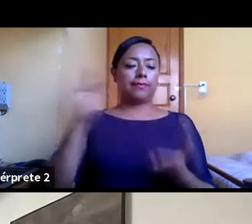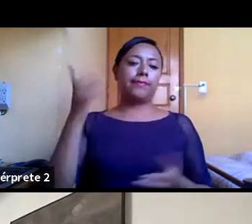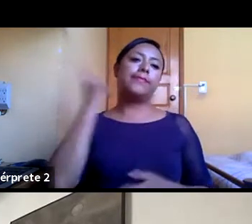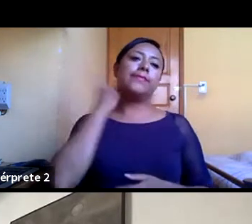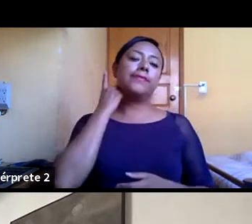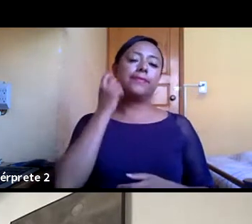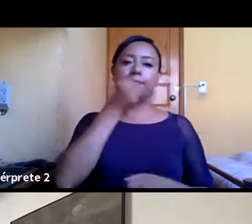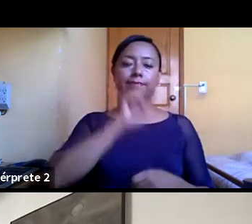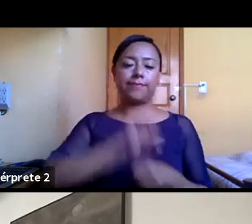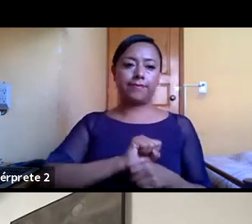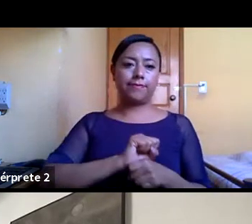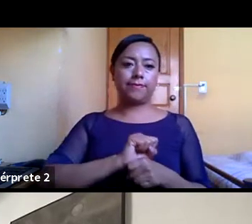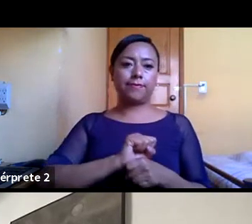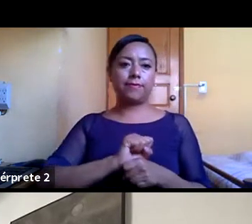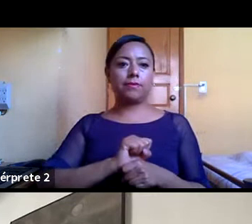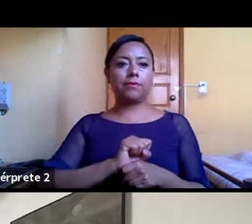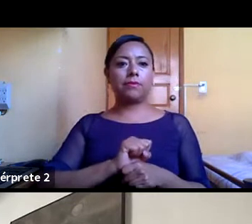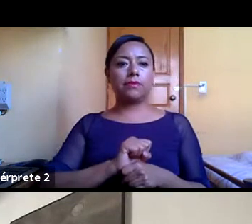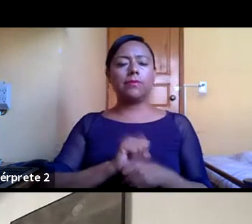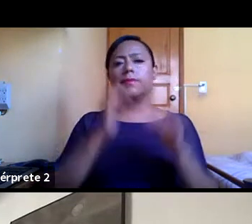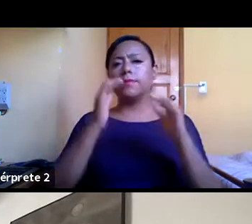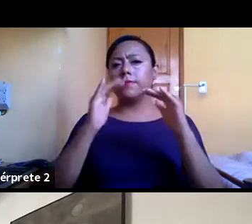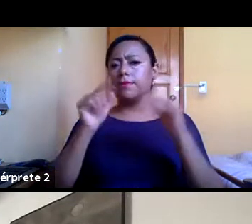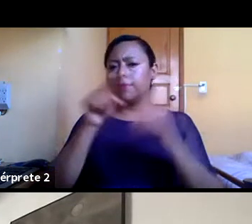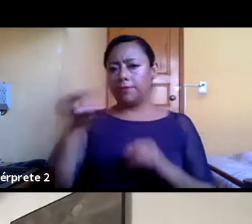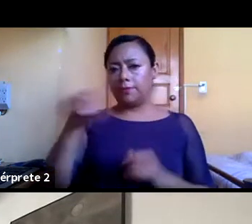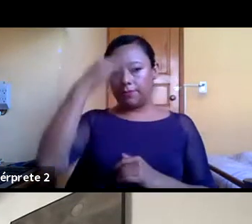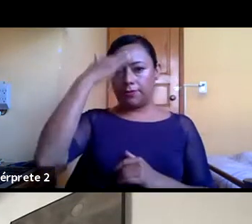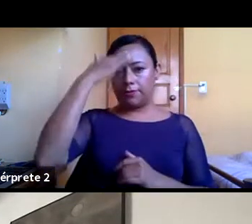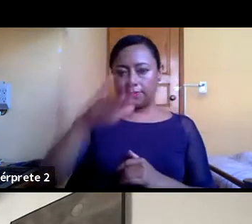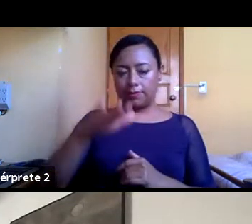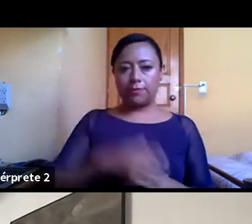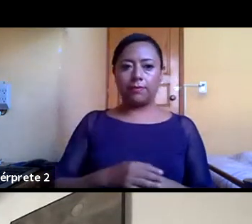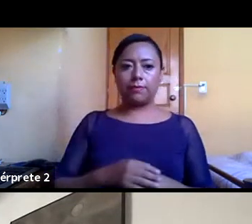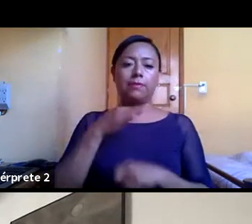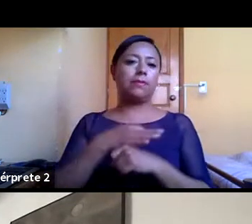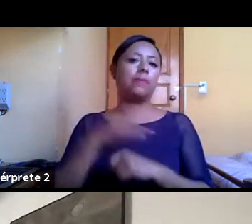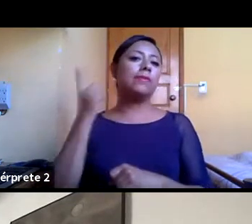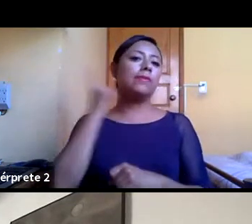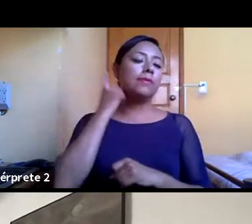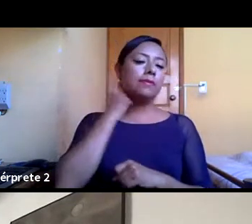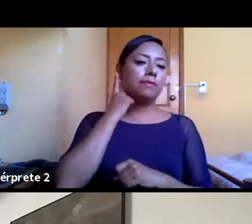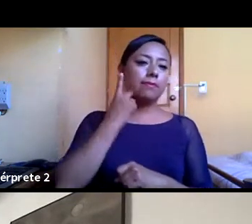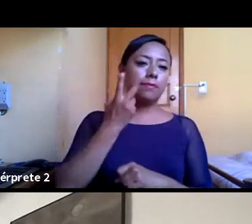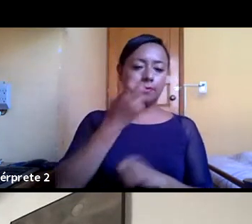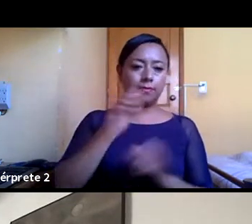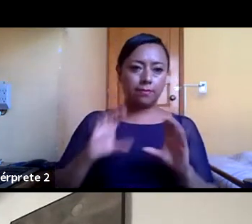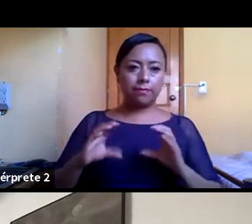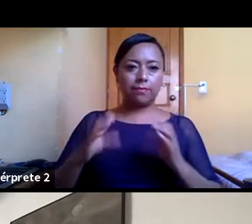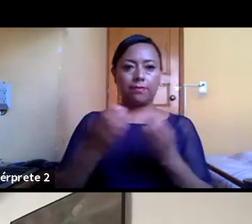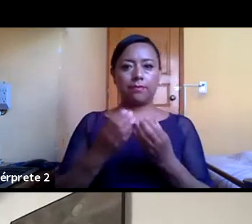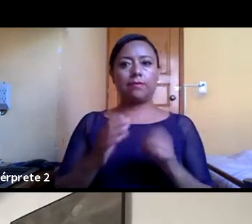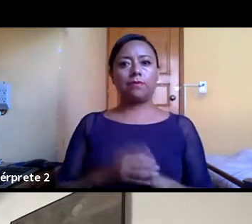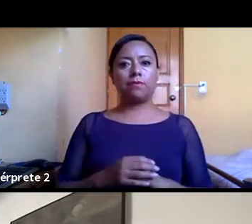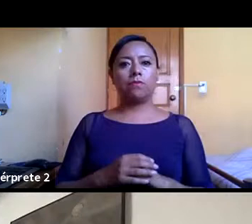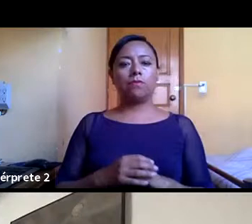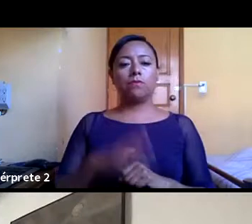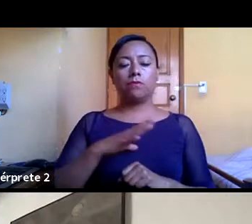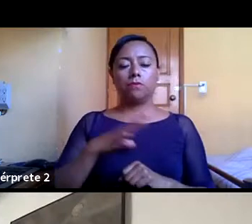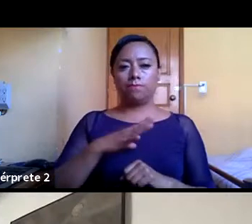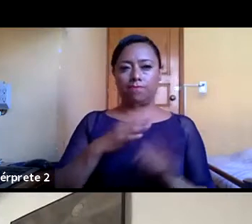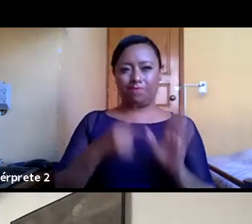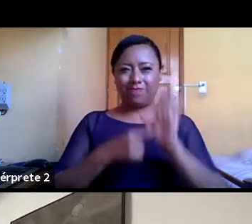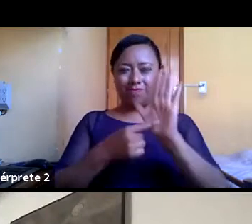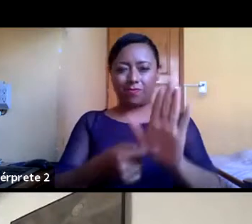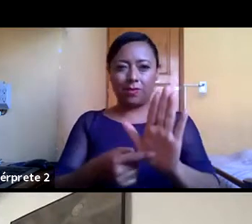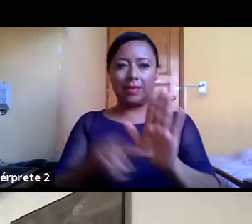diputado secretario. Como es de su conocimiento, los diputados integrantes de esta comisión presentamos ante el Pleno del Congreso el día 19 de mayo